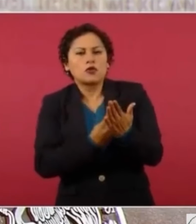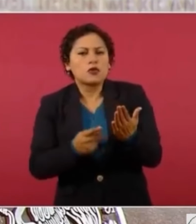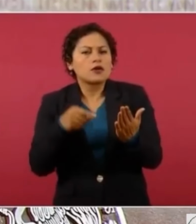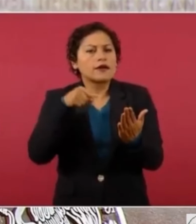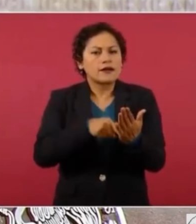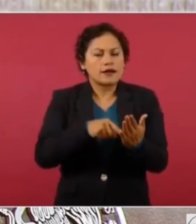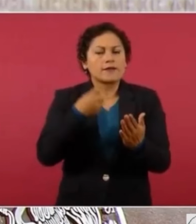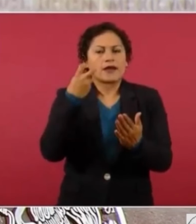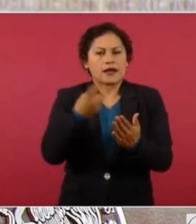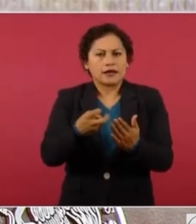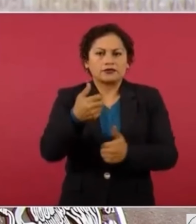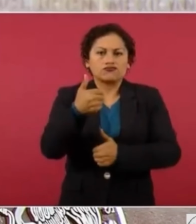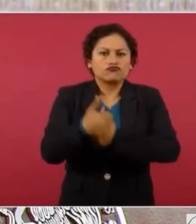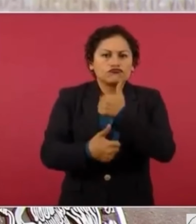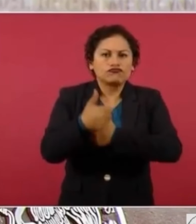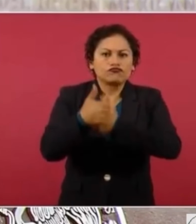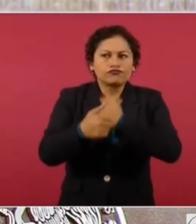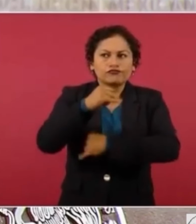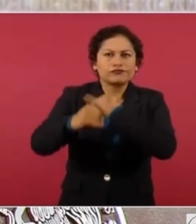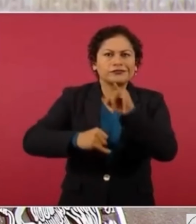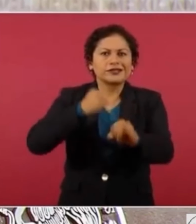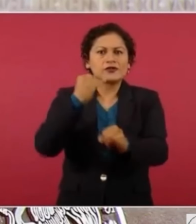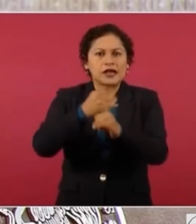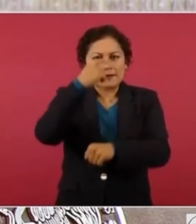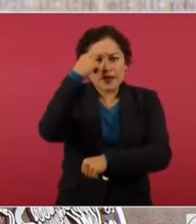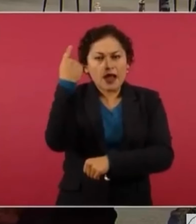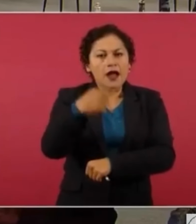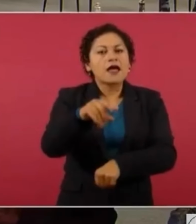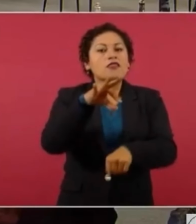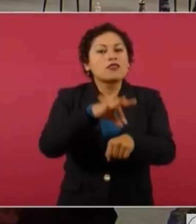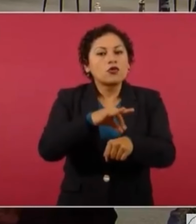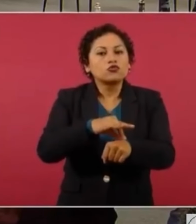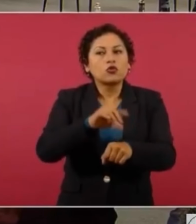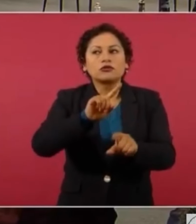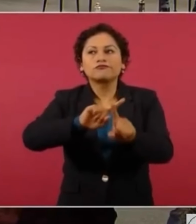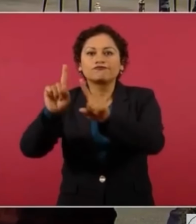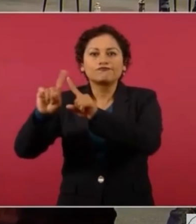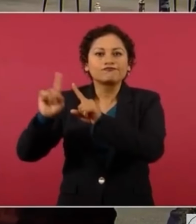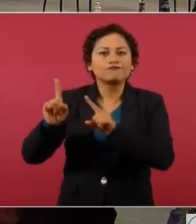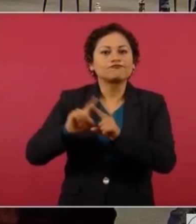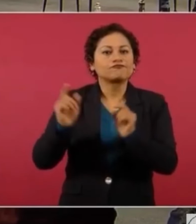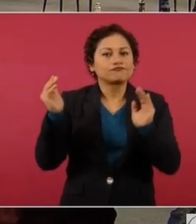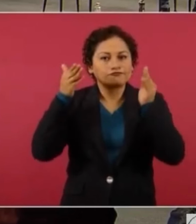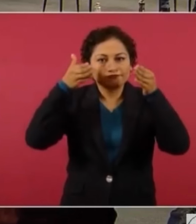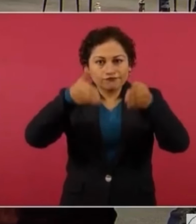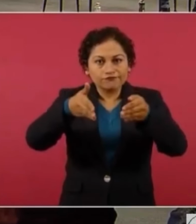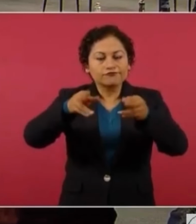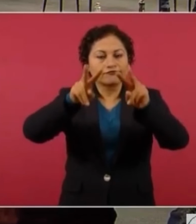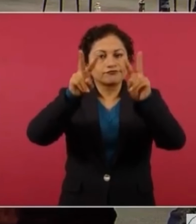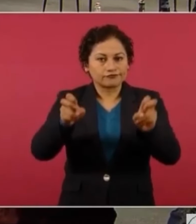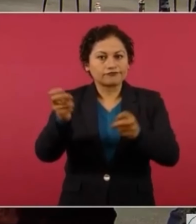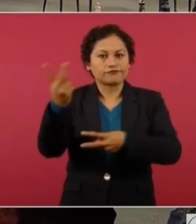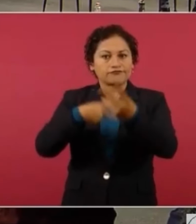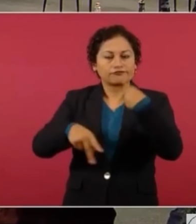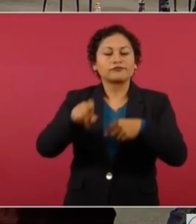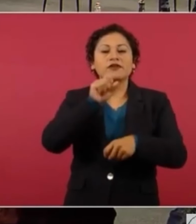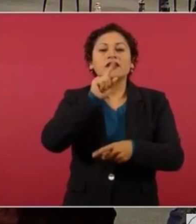convocatorias internacional de médicos especialistas y la nacional de médicos generales,